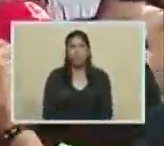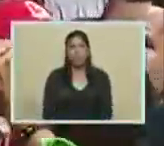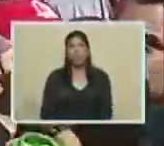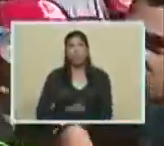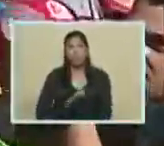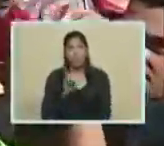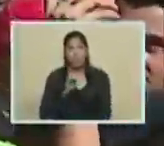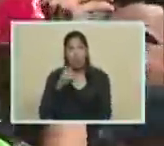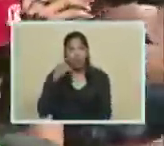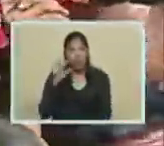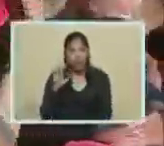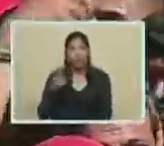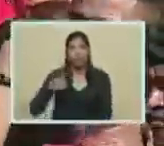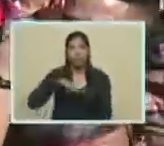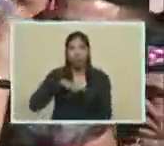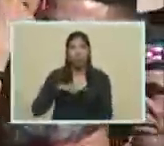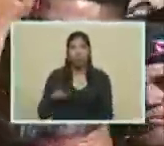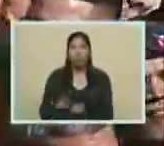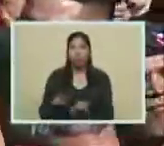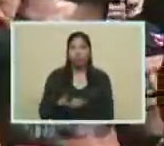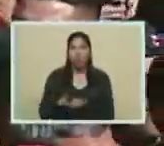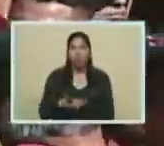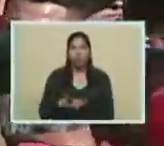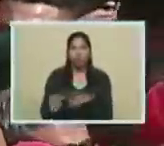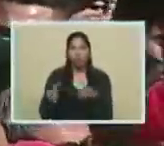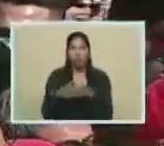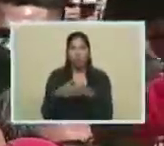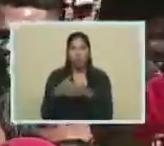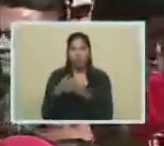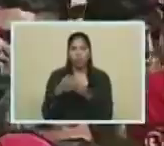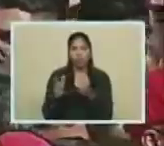Creen que nosotros somos una coyuntura pasajera